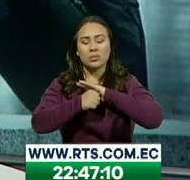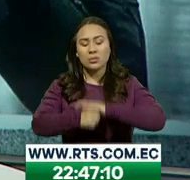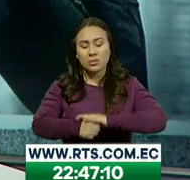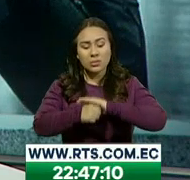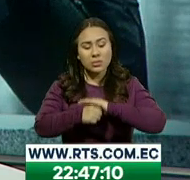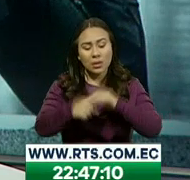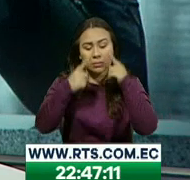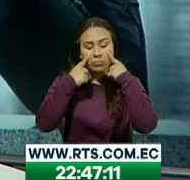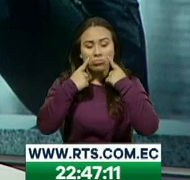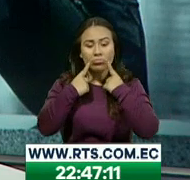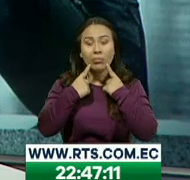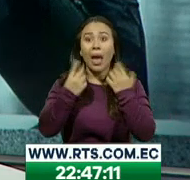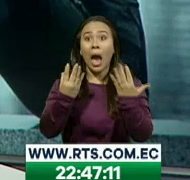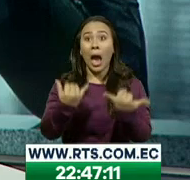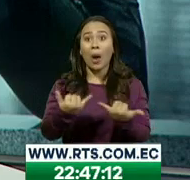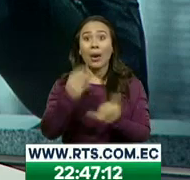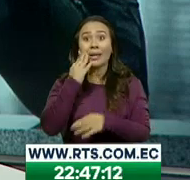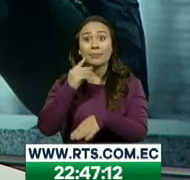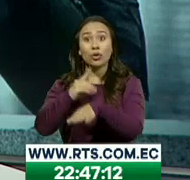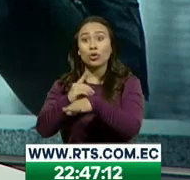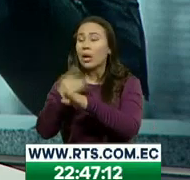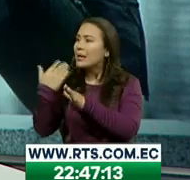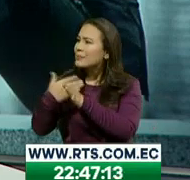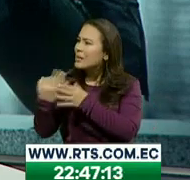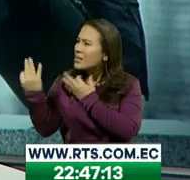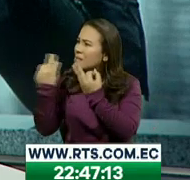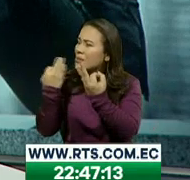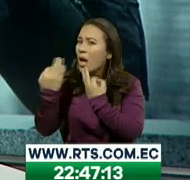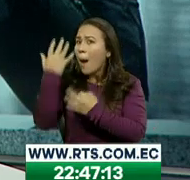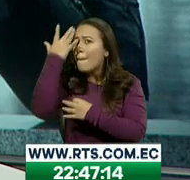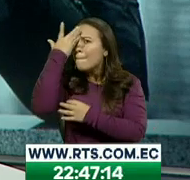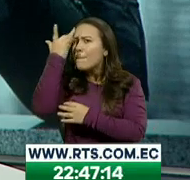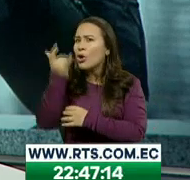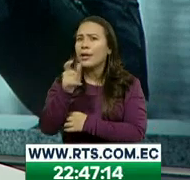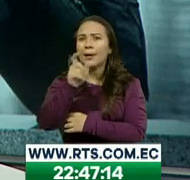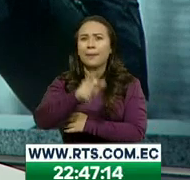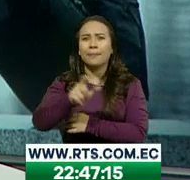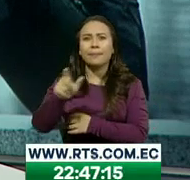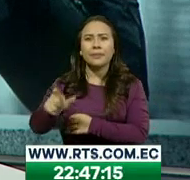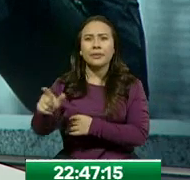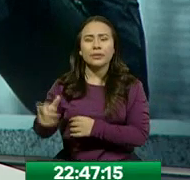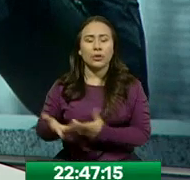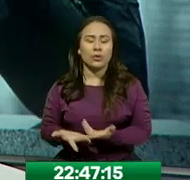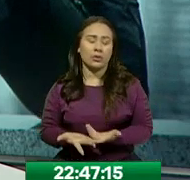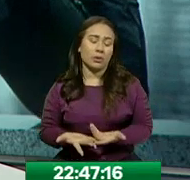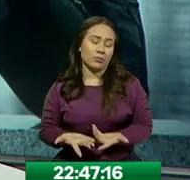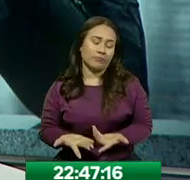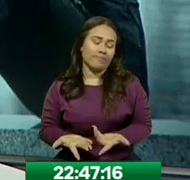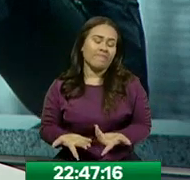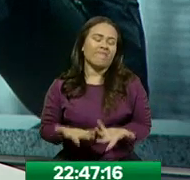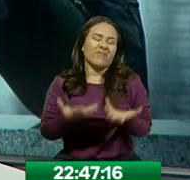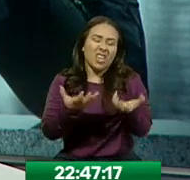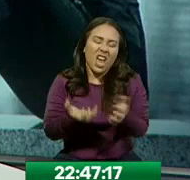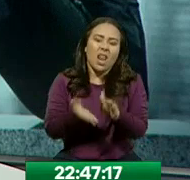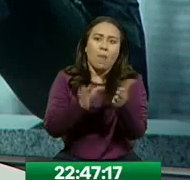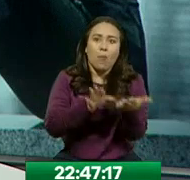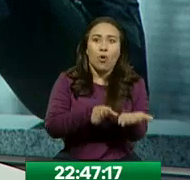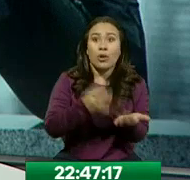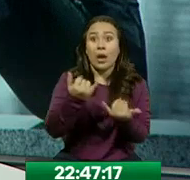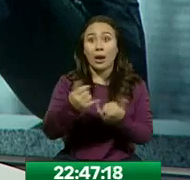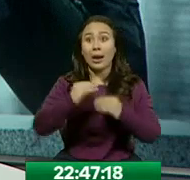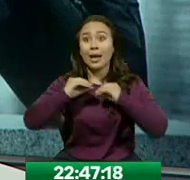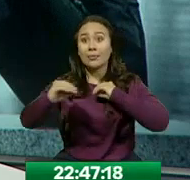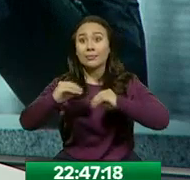siguiente reportaje, especialistas nos indican las causas y qué hace que estos casos se presenten y qué poder hacer para poder tratar